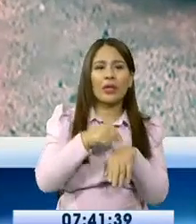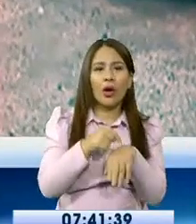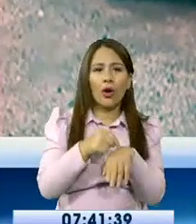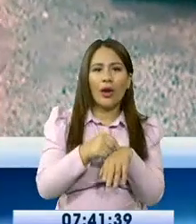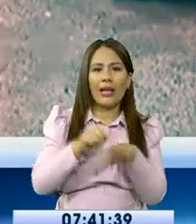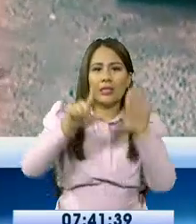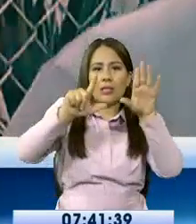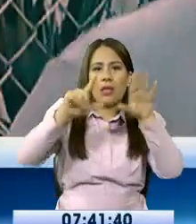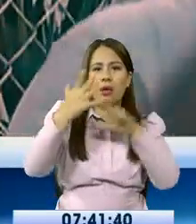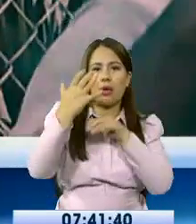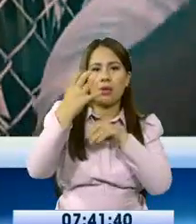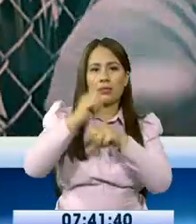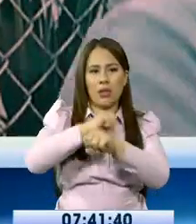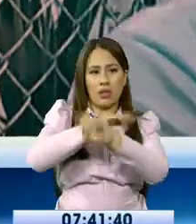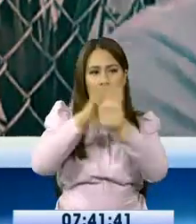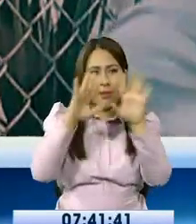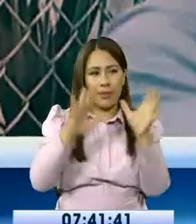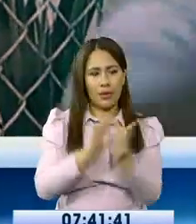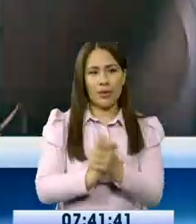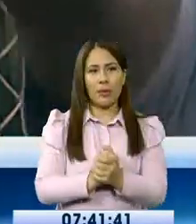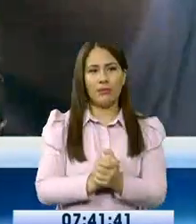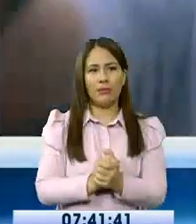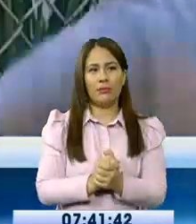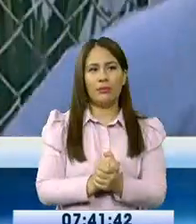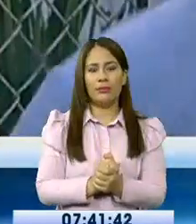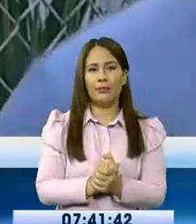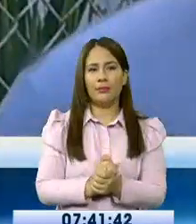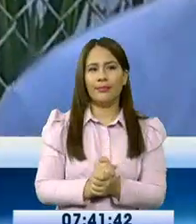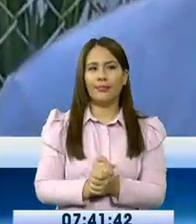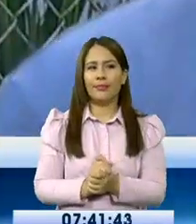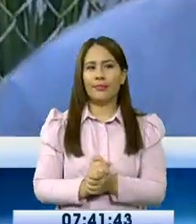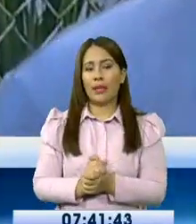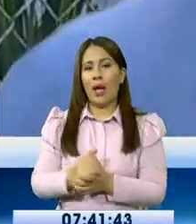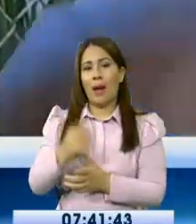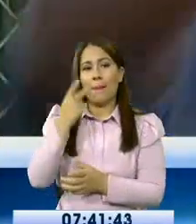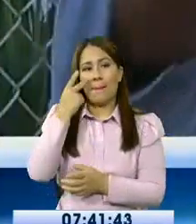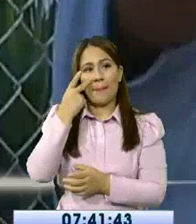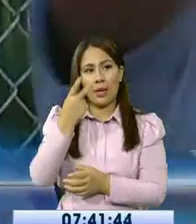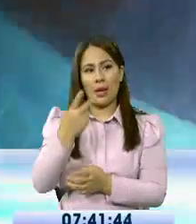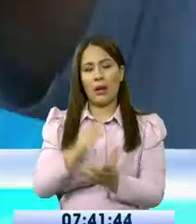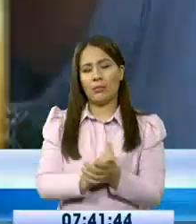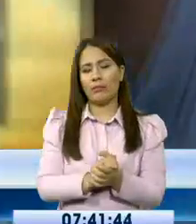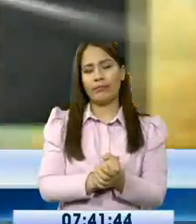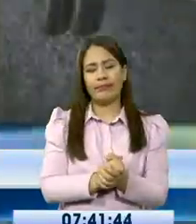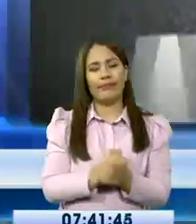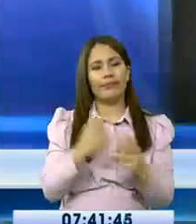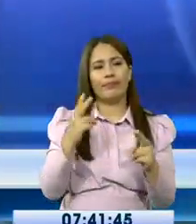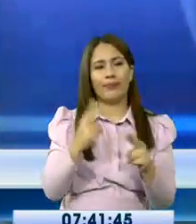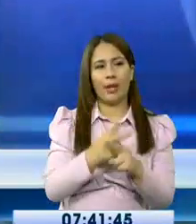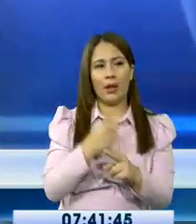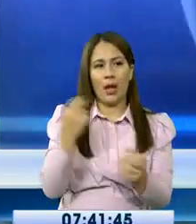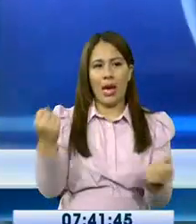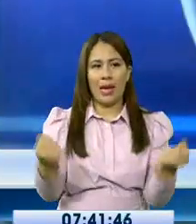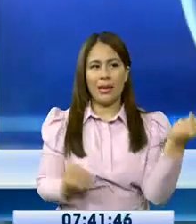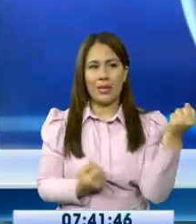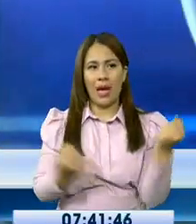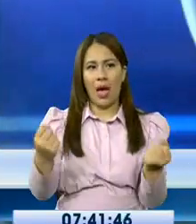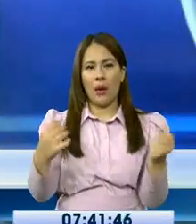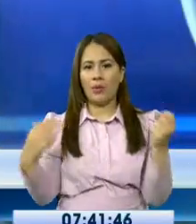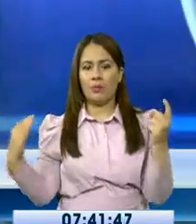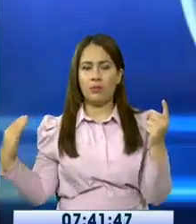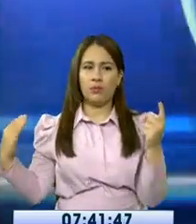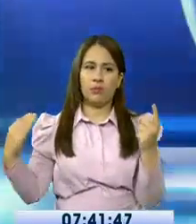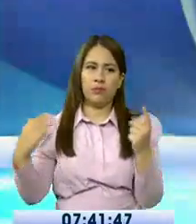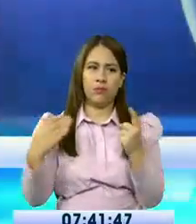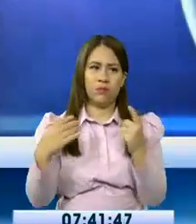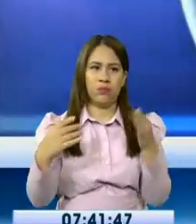7:15 de la mañana. Él tenía más o menos que estar allá. Y él se metió mucho. La zona. Claro, y el carro que viene así, de ley tiene que pasar primero. Y